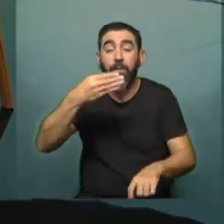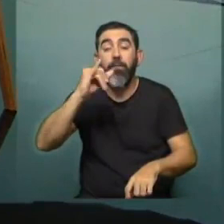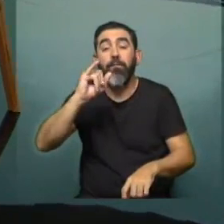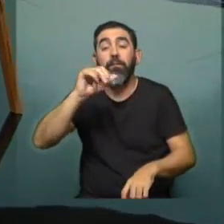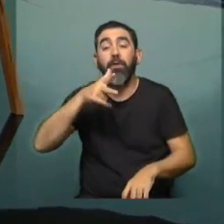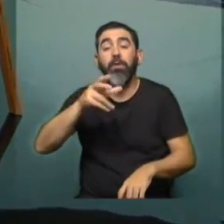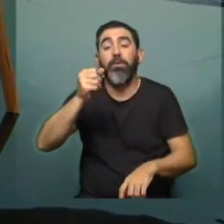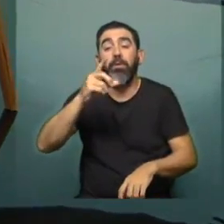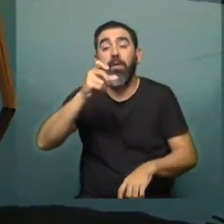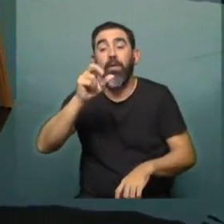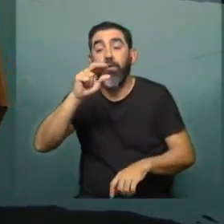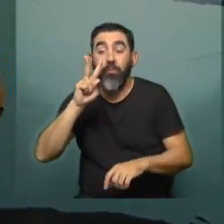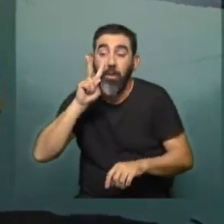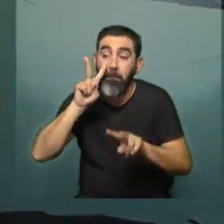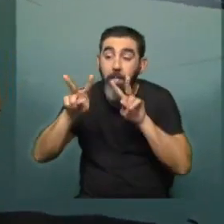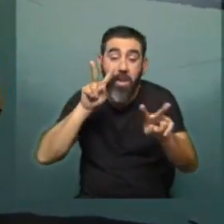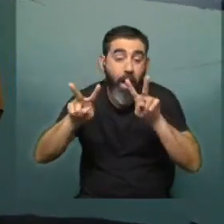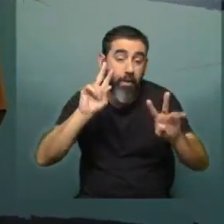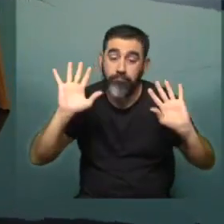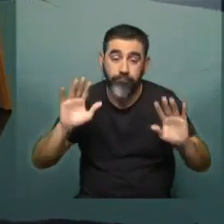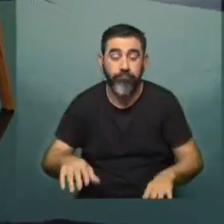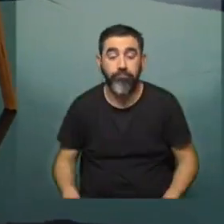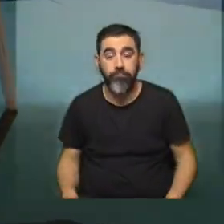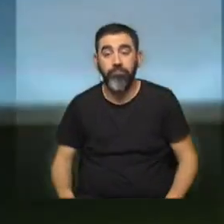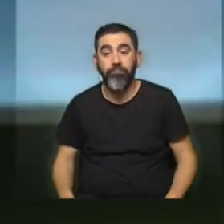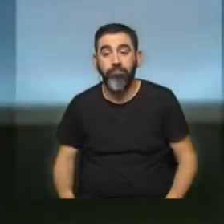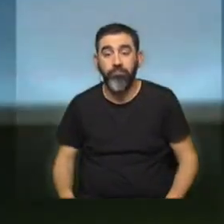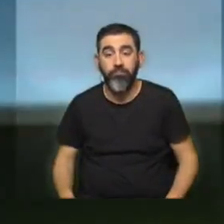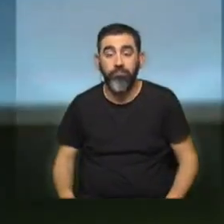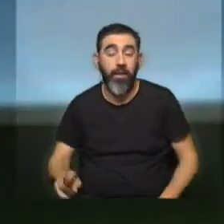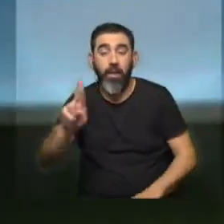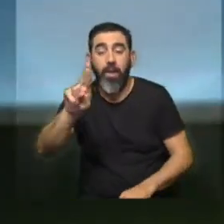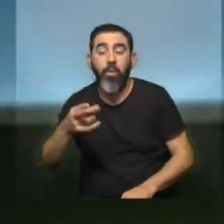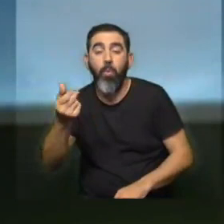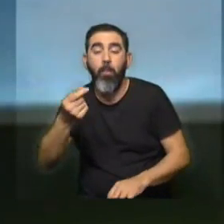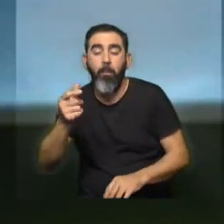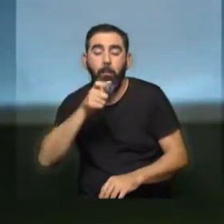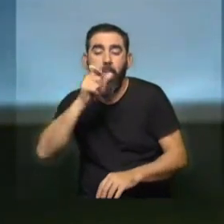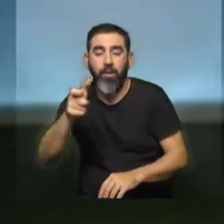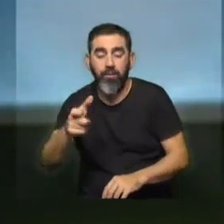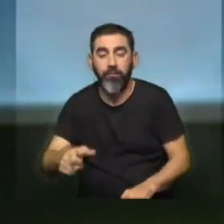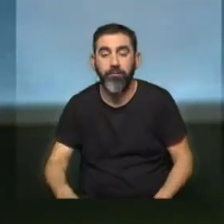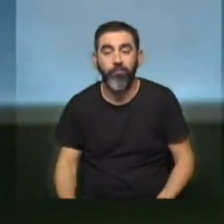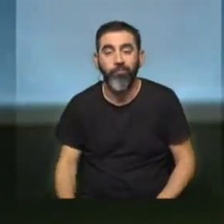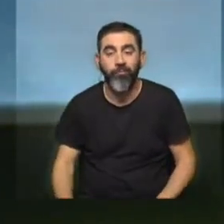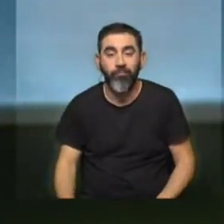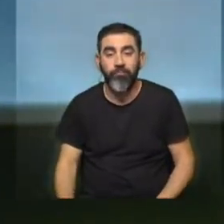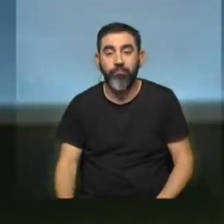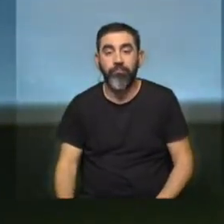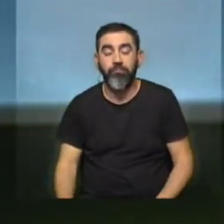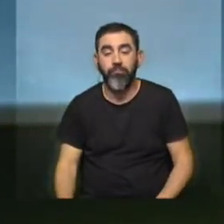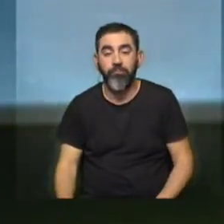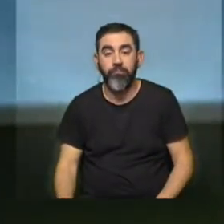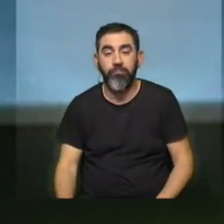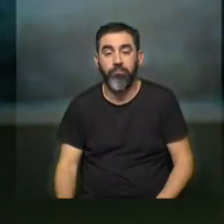viene de la palabra bichar, hasta mirar, donde sabemos, de mirar, que es rioplatense. Claro. Hay alguna referencia que podría ser bombear en portugués, pero de